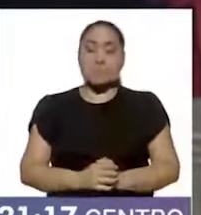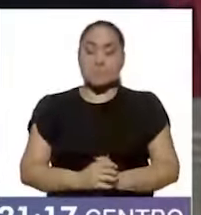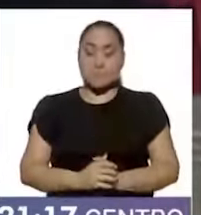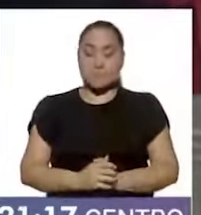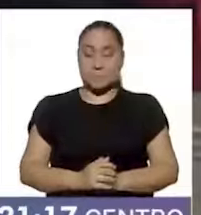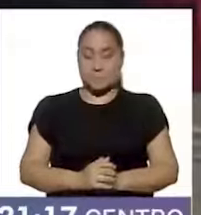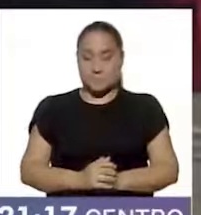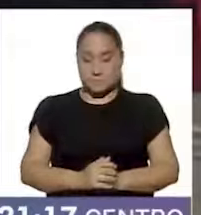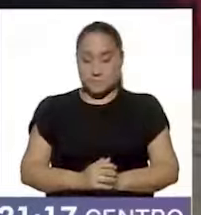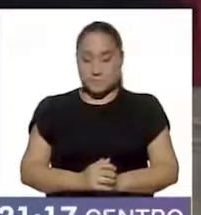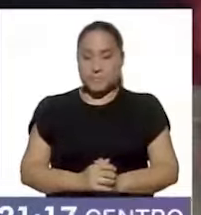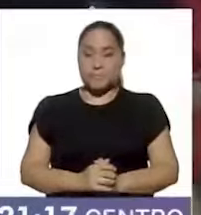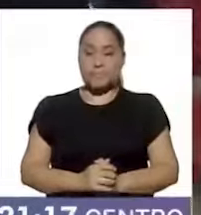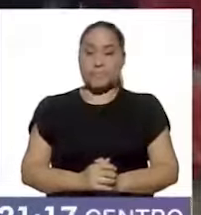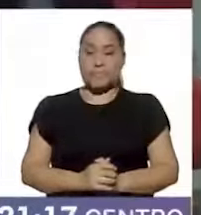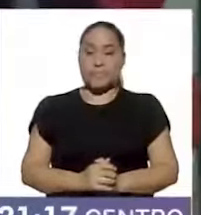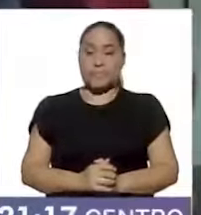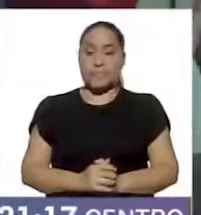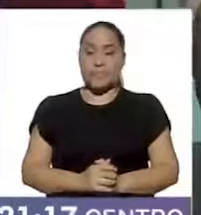Gracias.